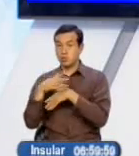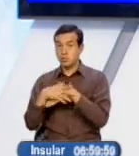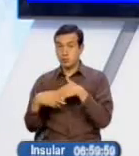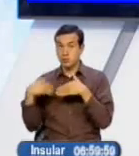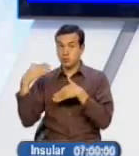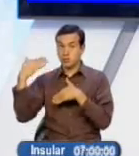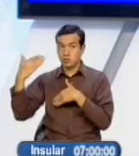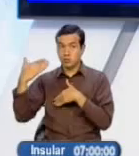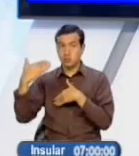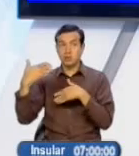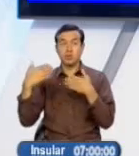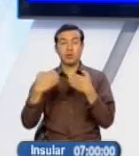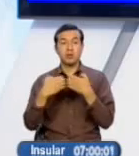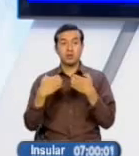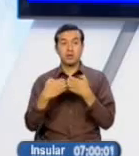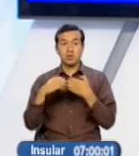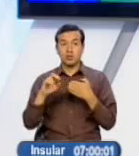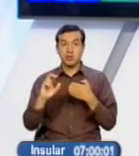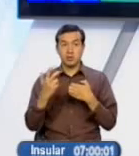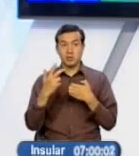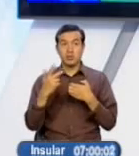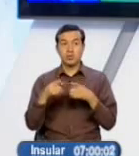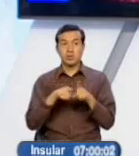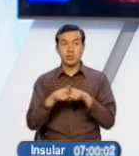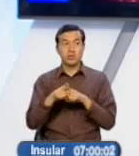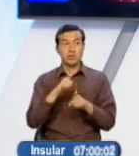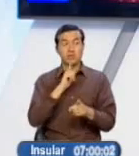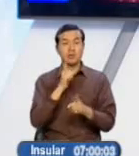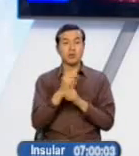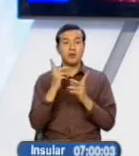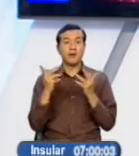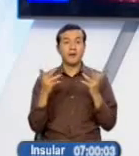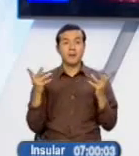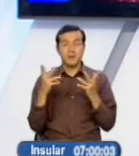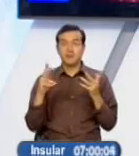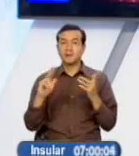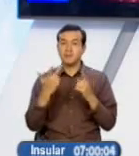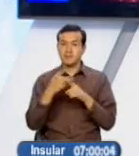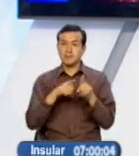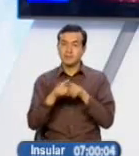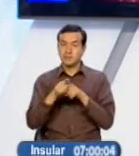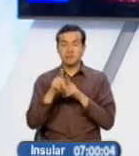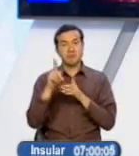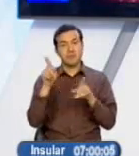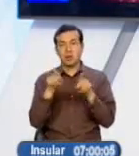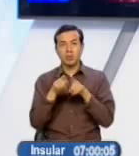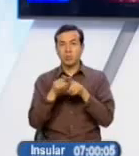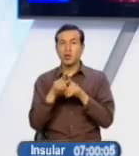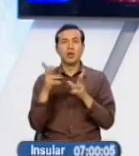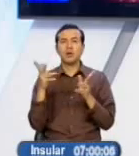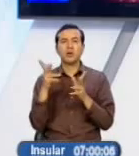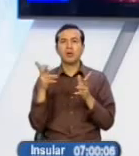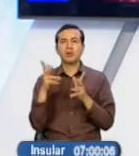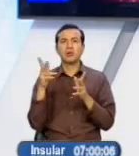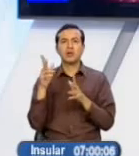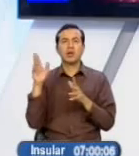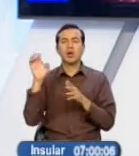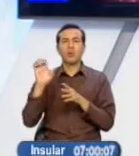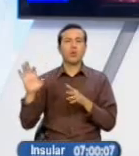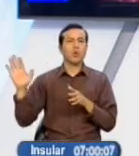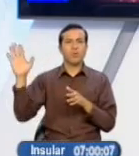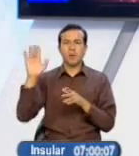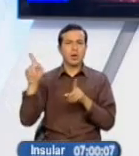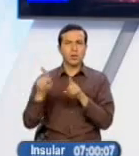más adelante, porque los equipos que queden terceros en la fase de grupos podrán hacerlo en esta competición. Algo muy parecido a lo que pasa con la Champions League y